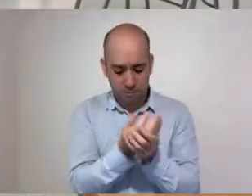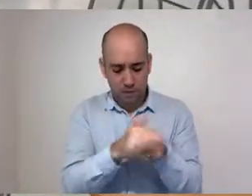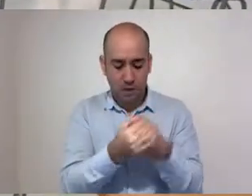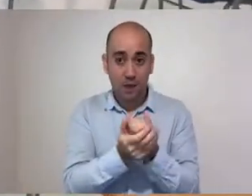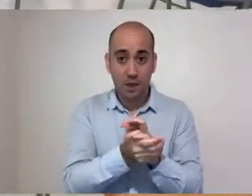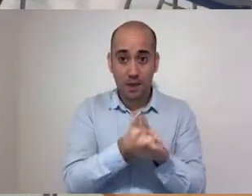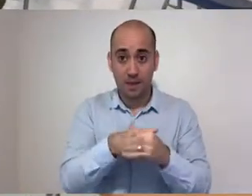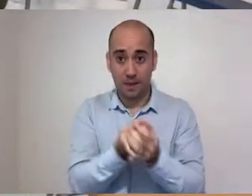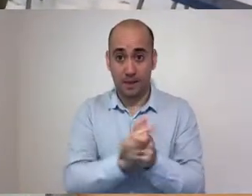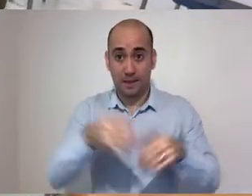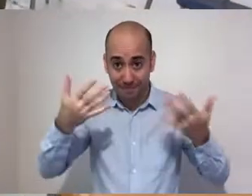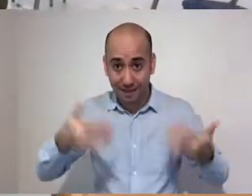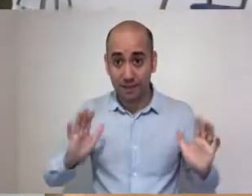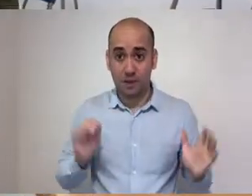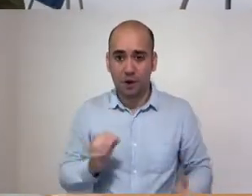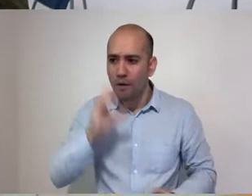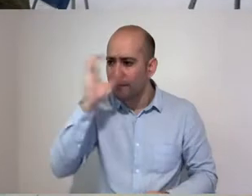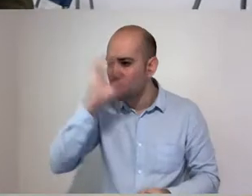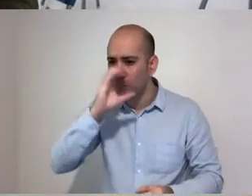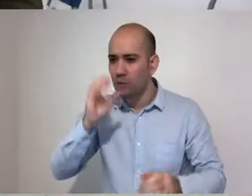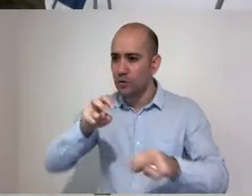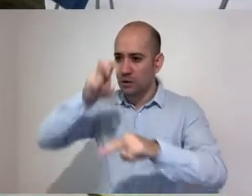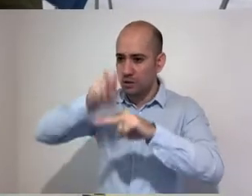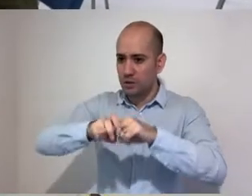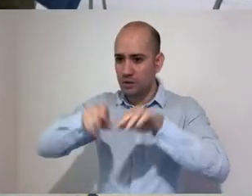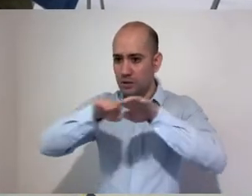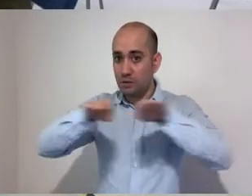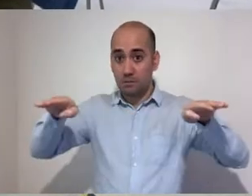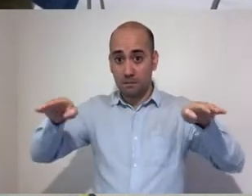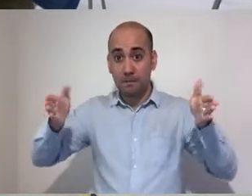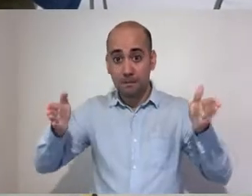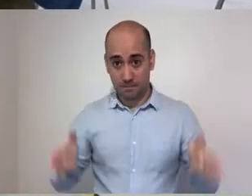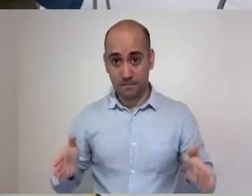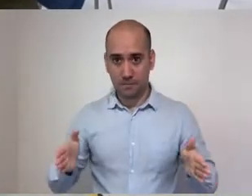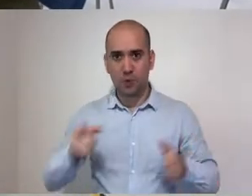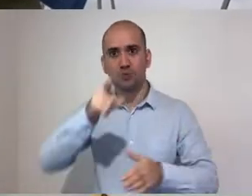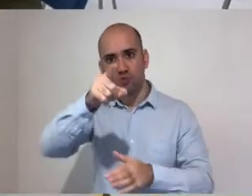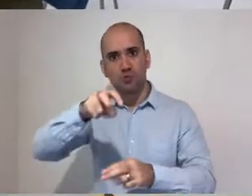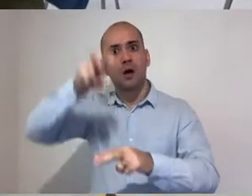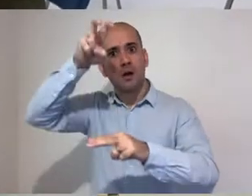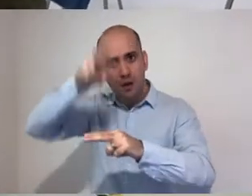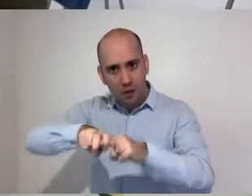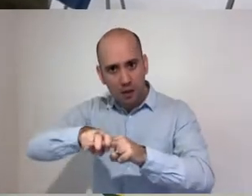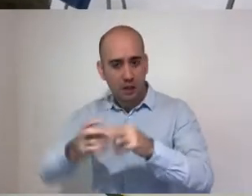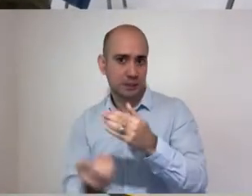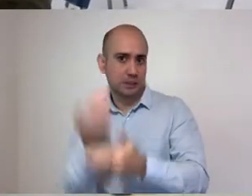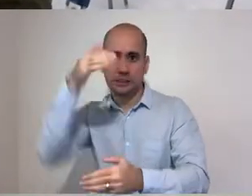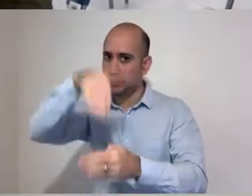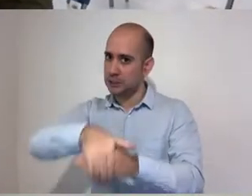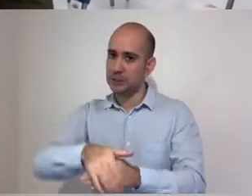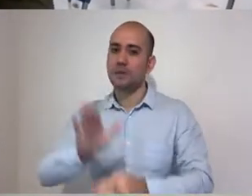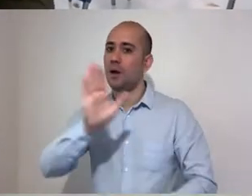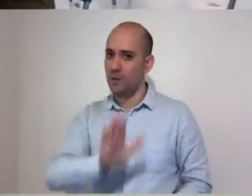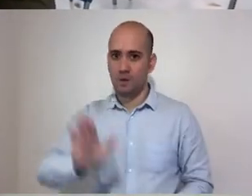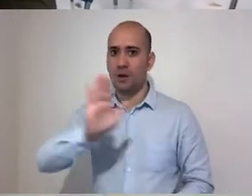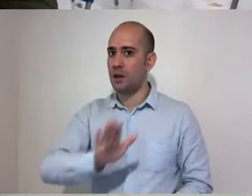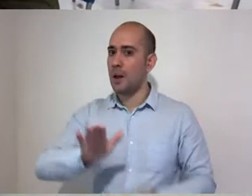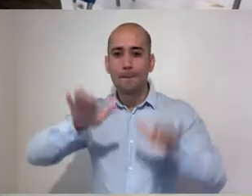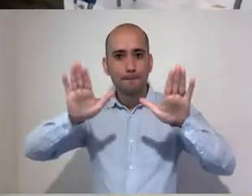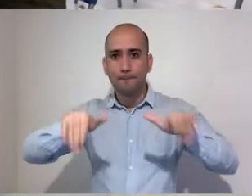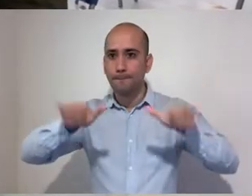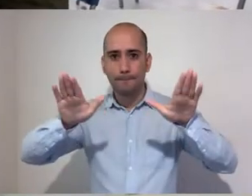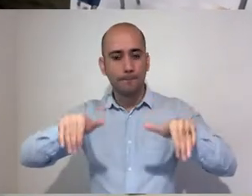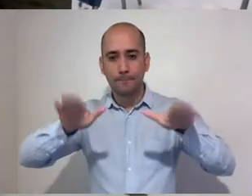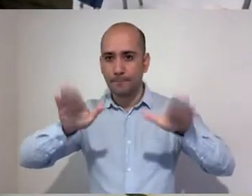busca su puesto de uso toda la jornada, siguiendo las instrucciones que le va a repasar el profesor o profesora que esté